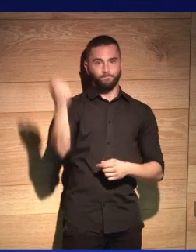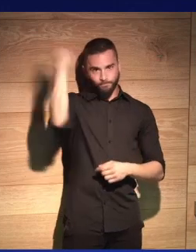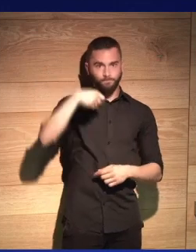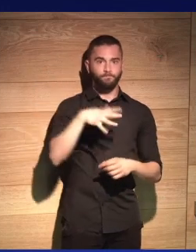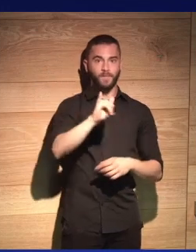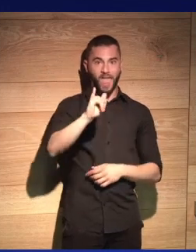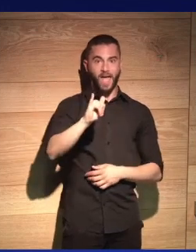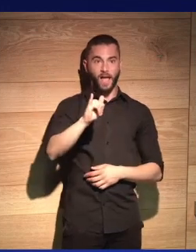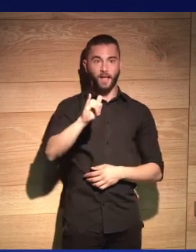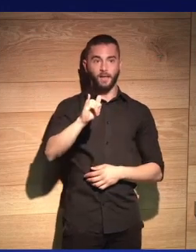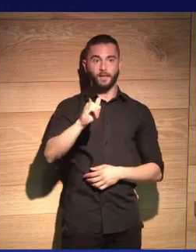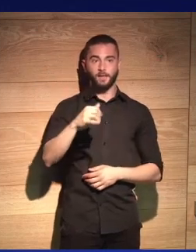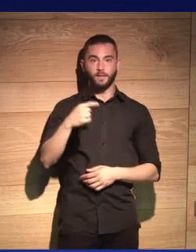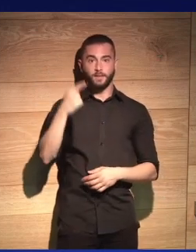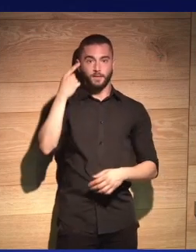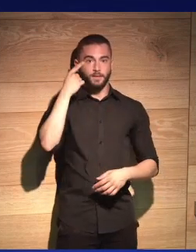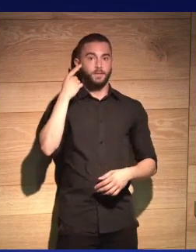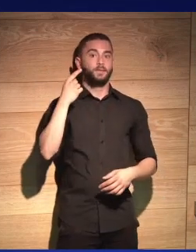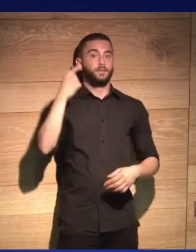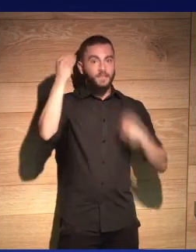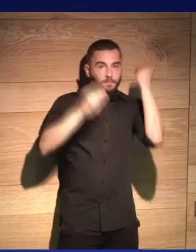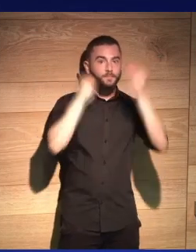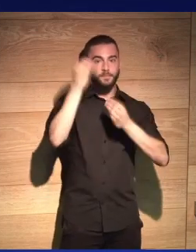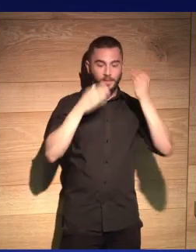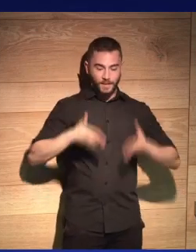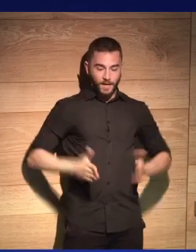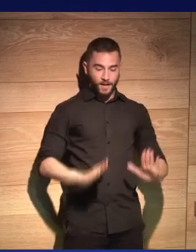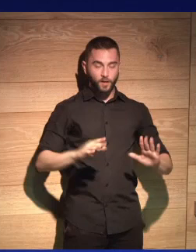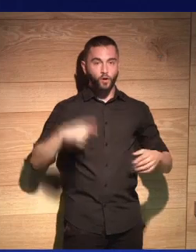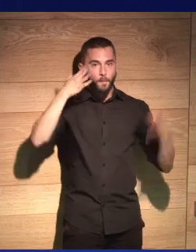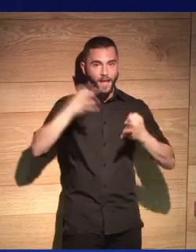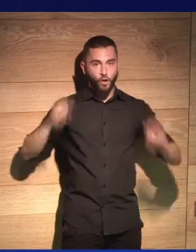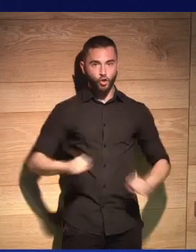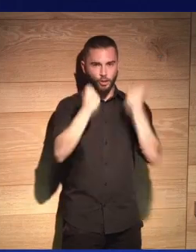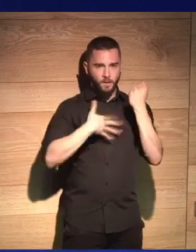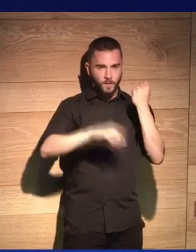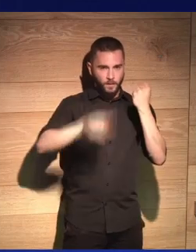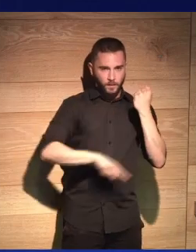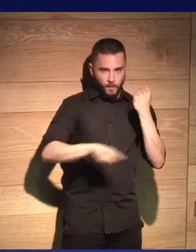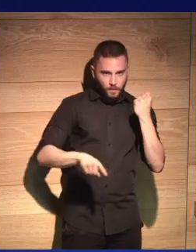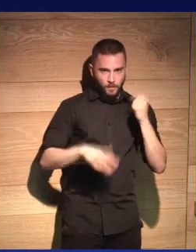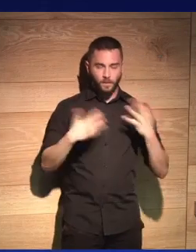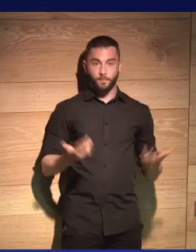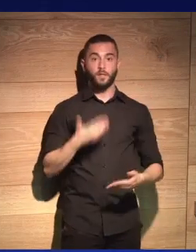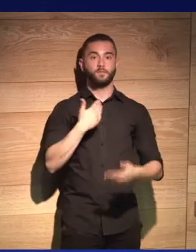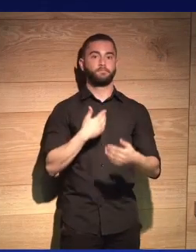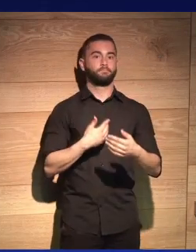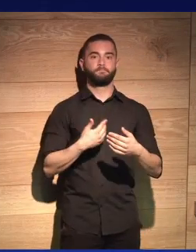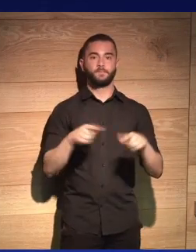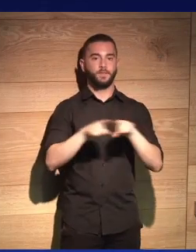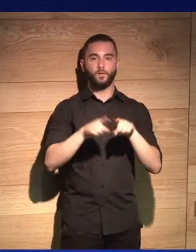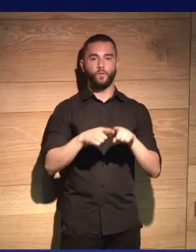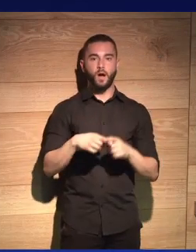para saber si les será posible salvar un hijo del peligro. Pero en algún momento, como si apagáramos